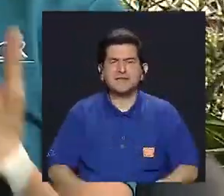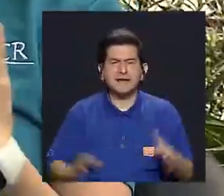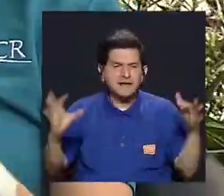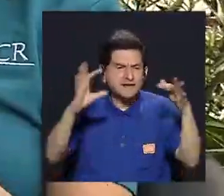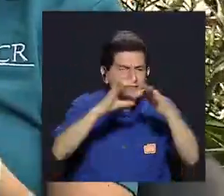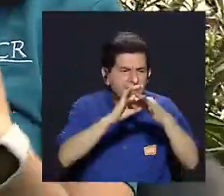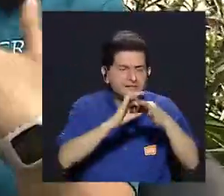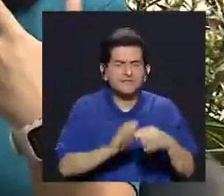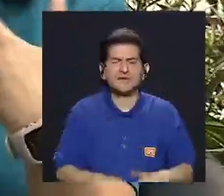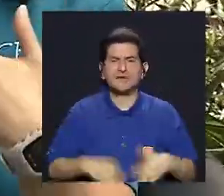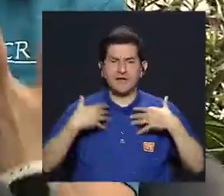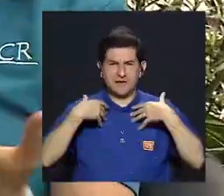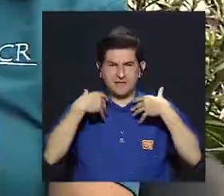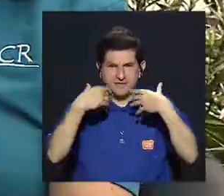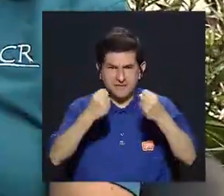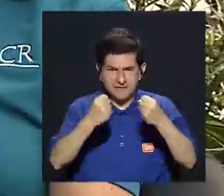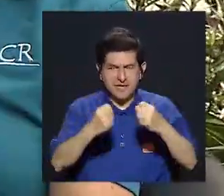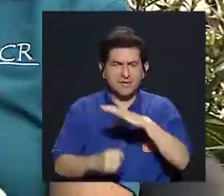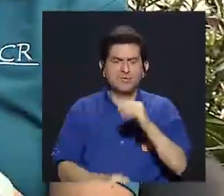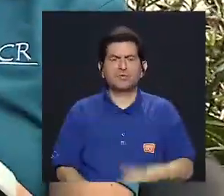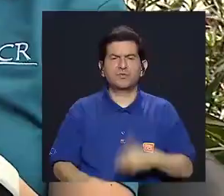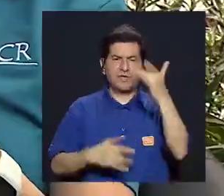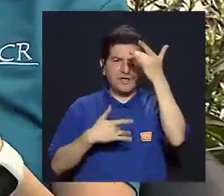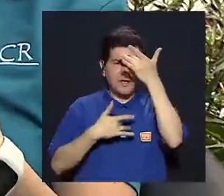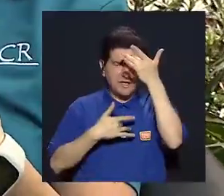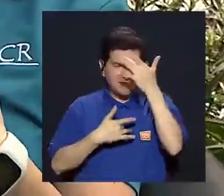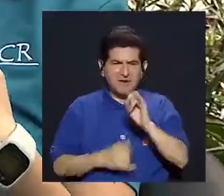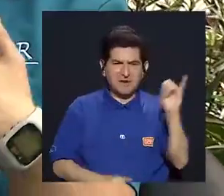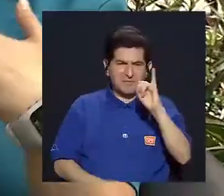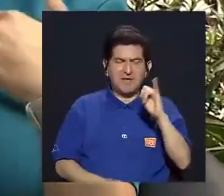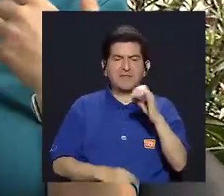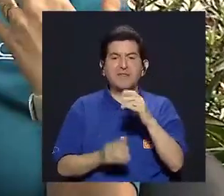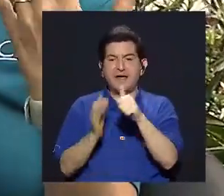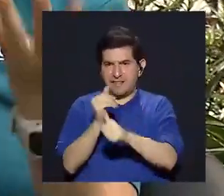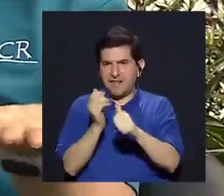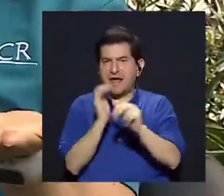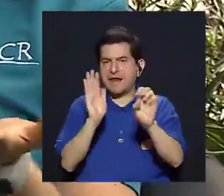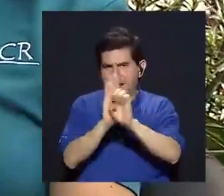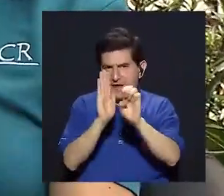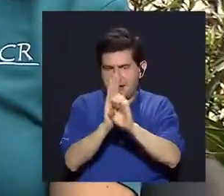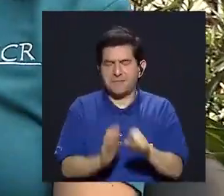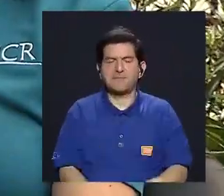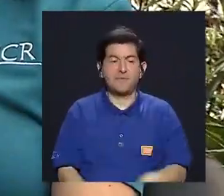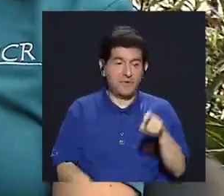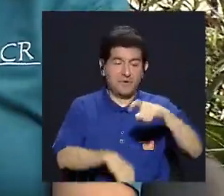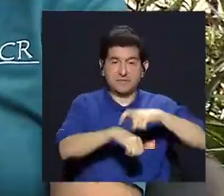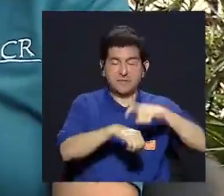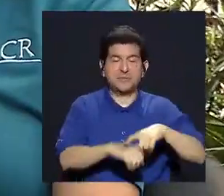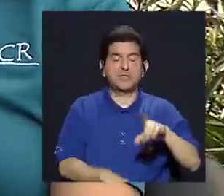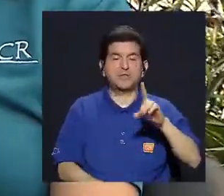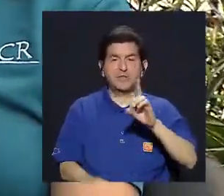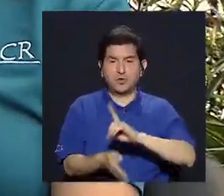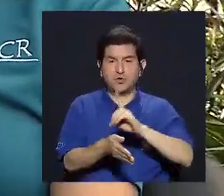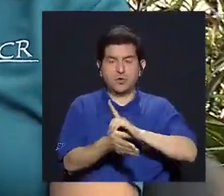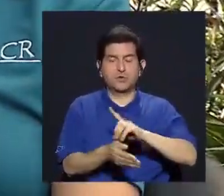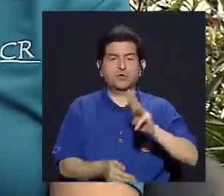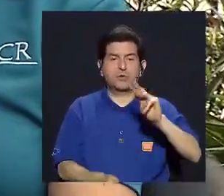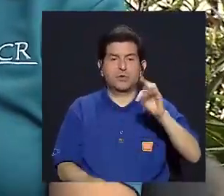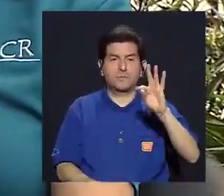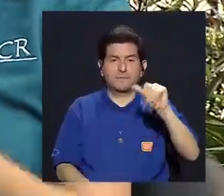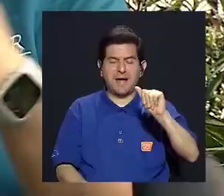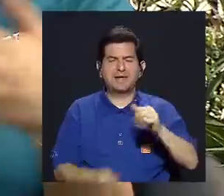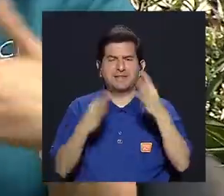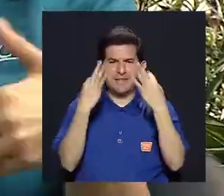relacionados con salud particularmente enfermedades infecciosas como la diarrea en aquel momento pues el doctor matalí dieron muchas investigaciones